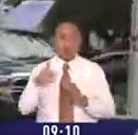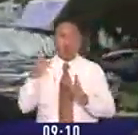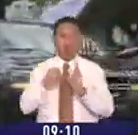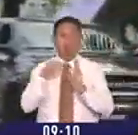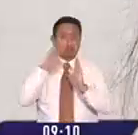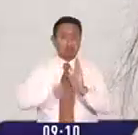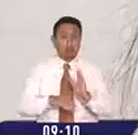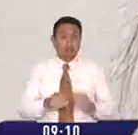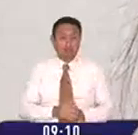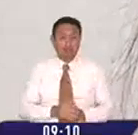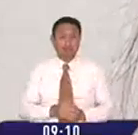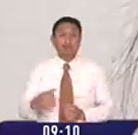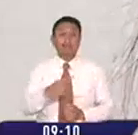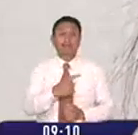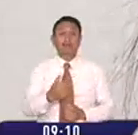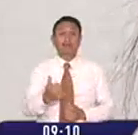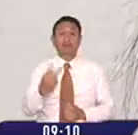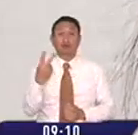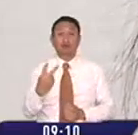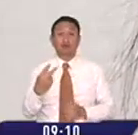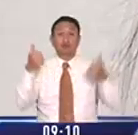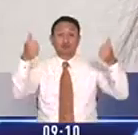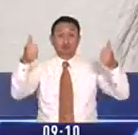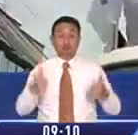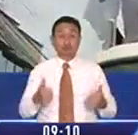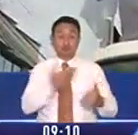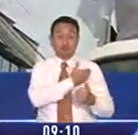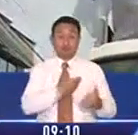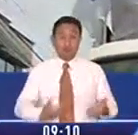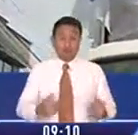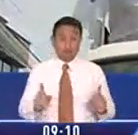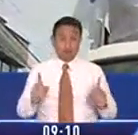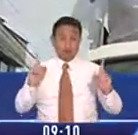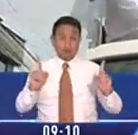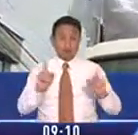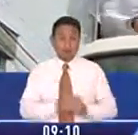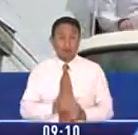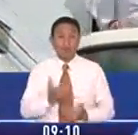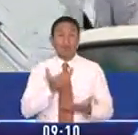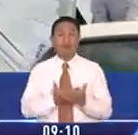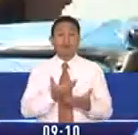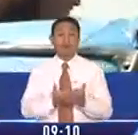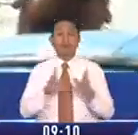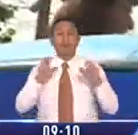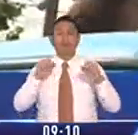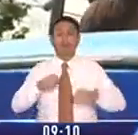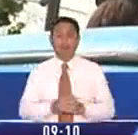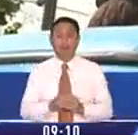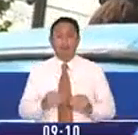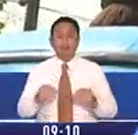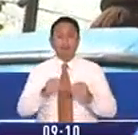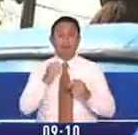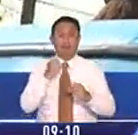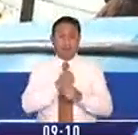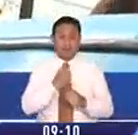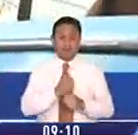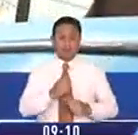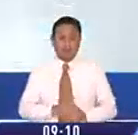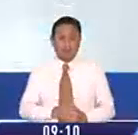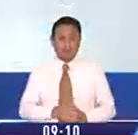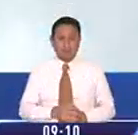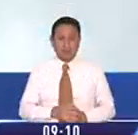de campaña de parte de los dos candidatos a la presidencia de la República en lo que respecta a la generación de empleo.